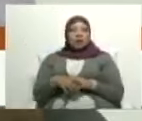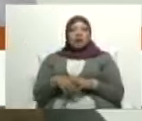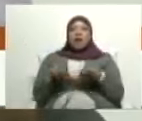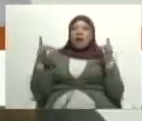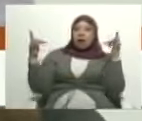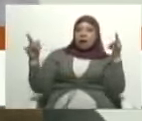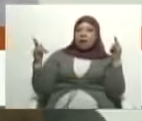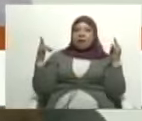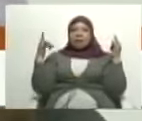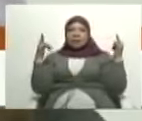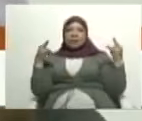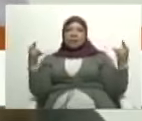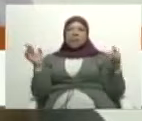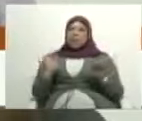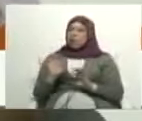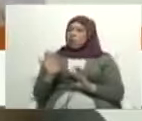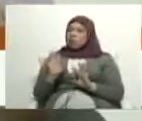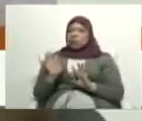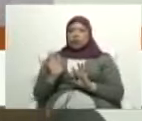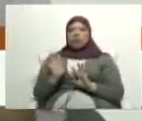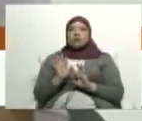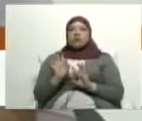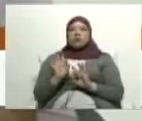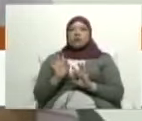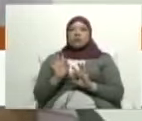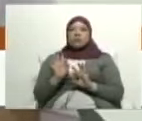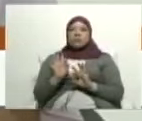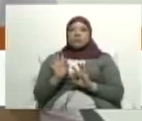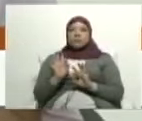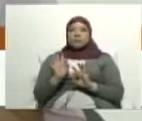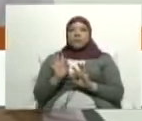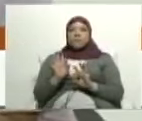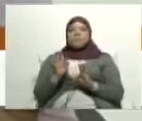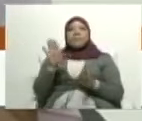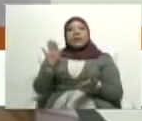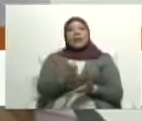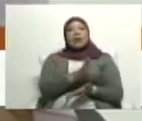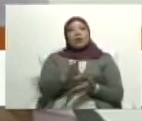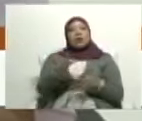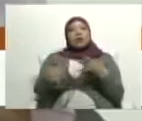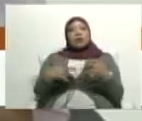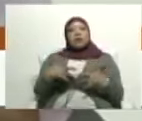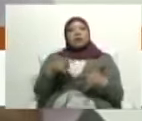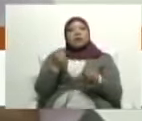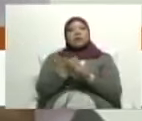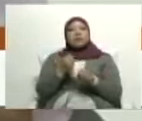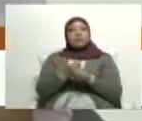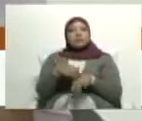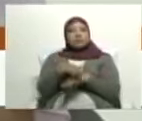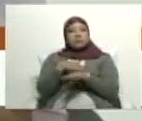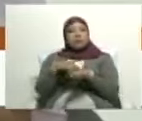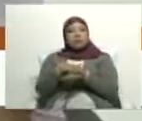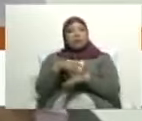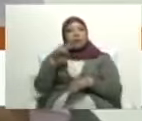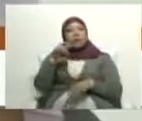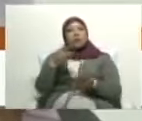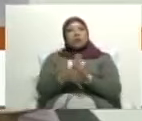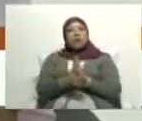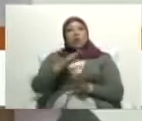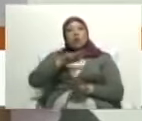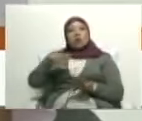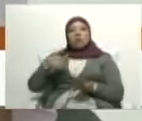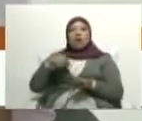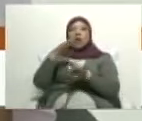que lo respetamos también. No estábamos cantando otras expresiones, perdón, Paul, sino